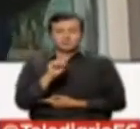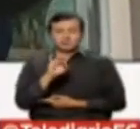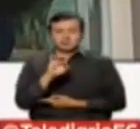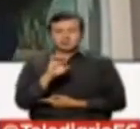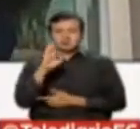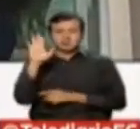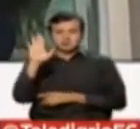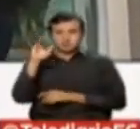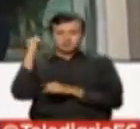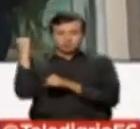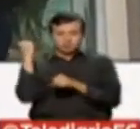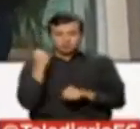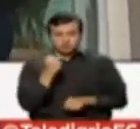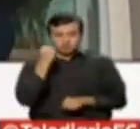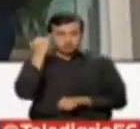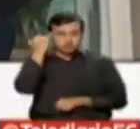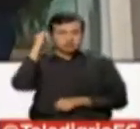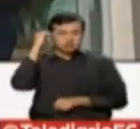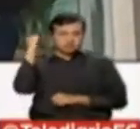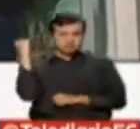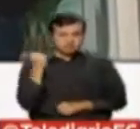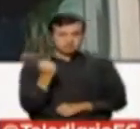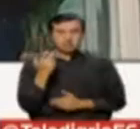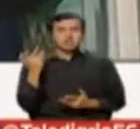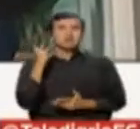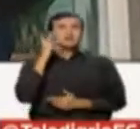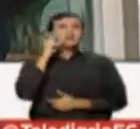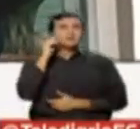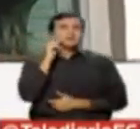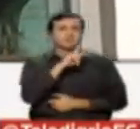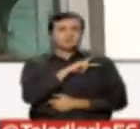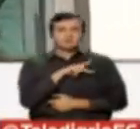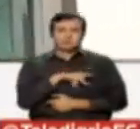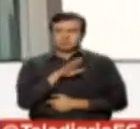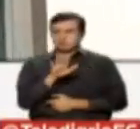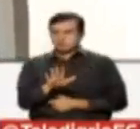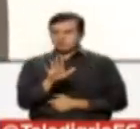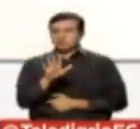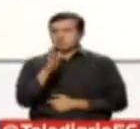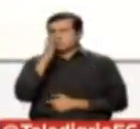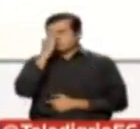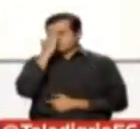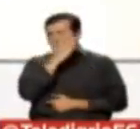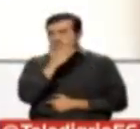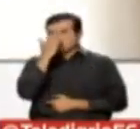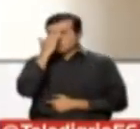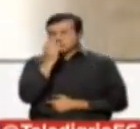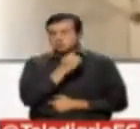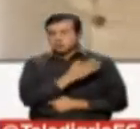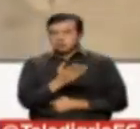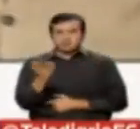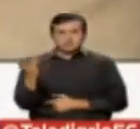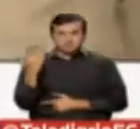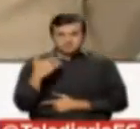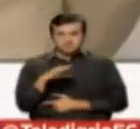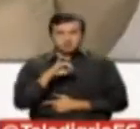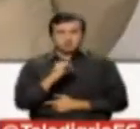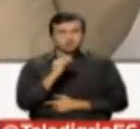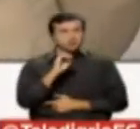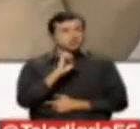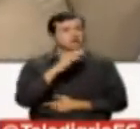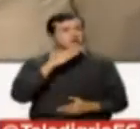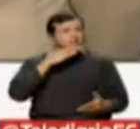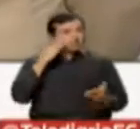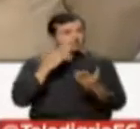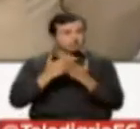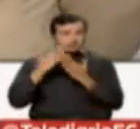fundador de esta idea que nace de una experiencia personal tengo entendido buenos días del primero jose gracias